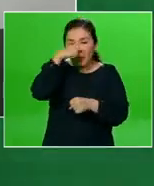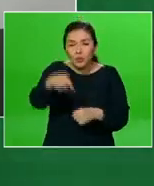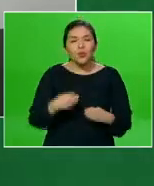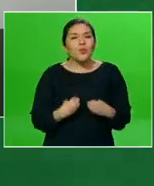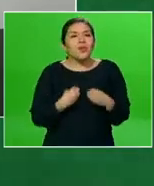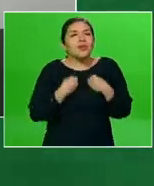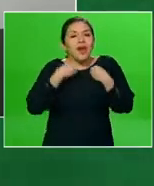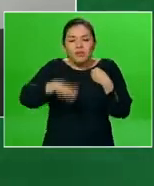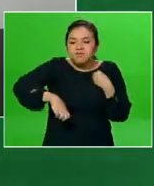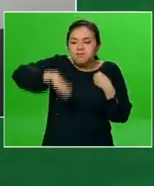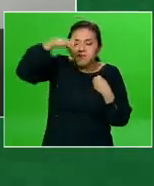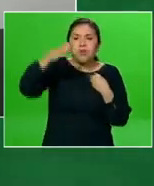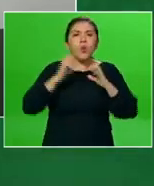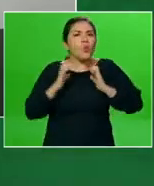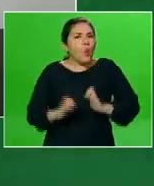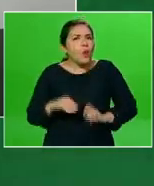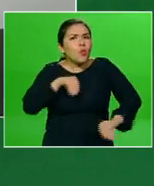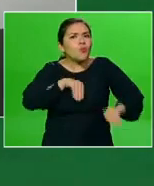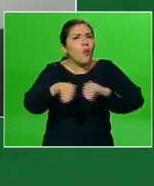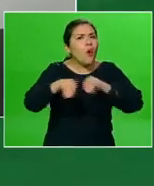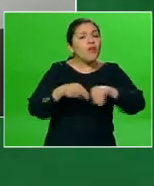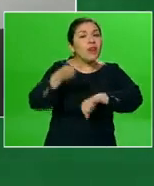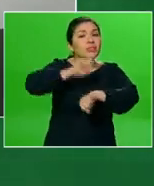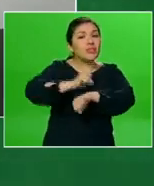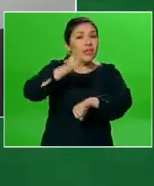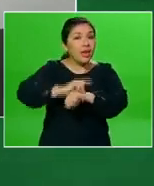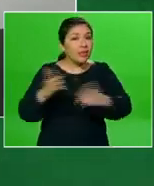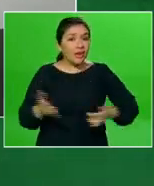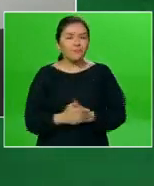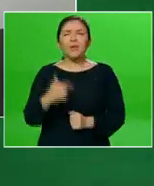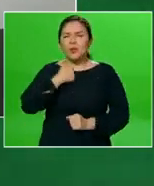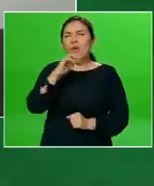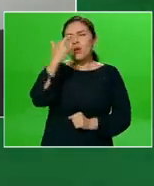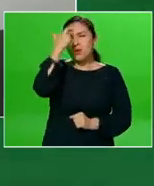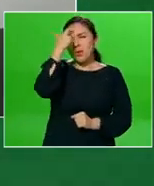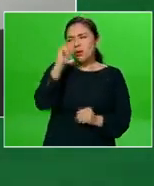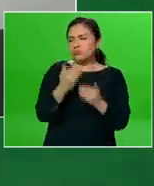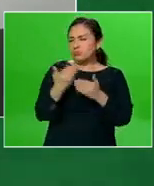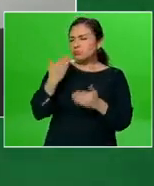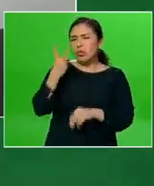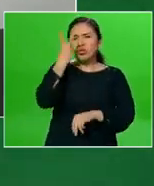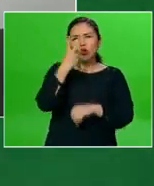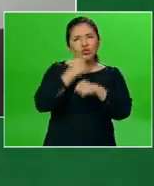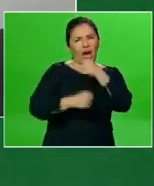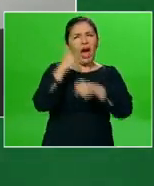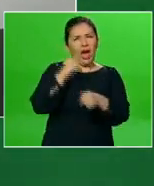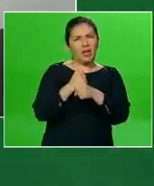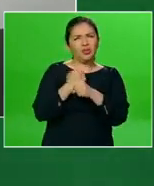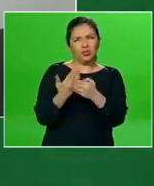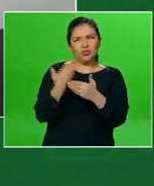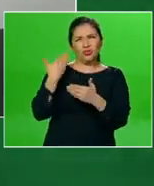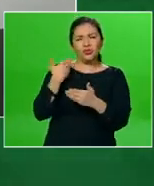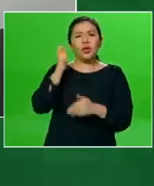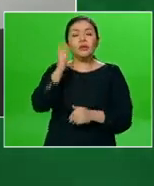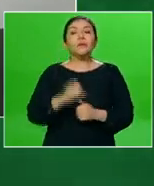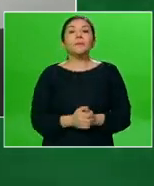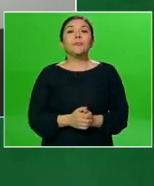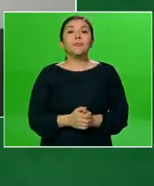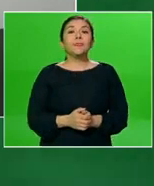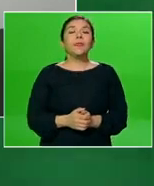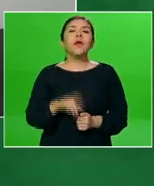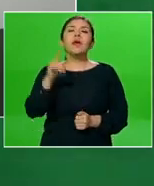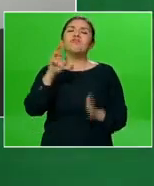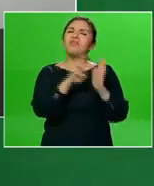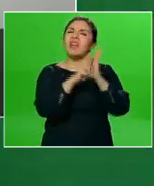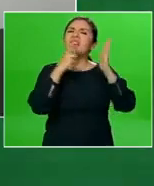si nos movemos diariamente recuerdo que hace 32 años atrás la revista